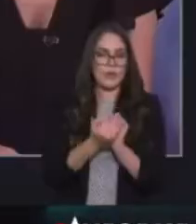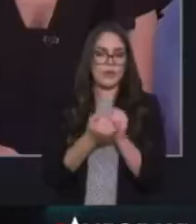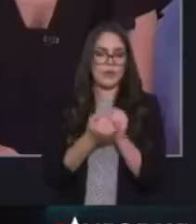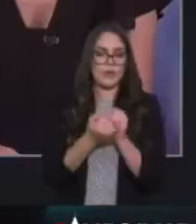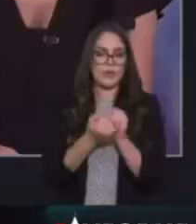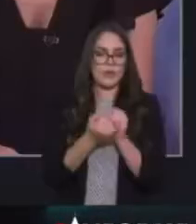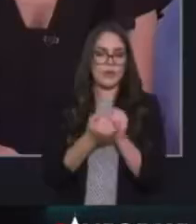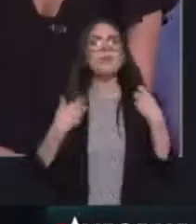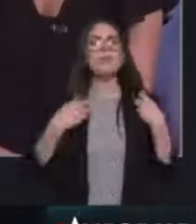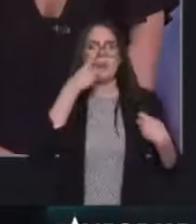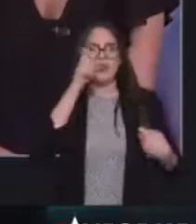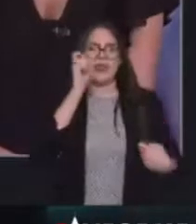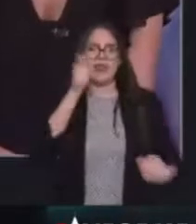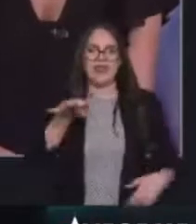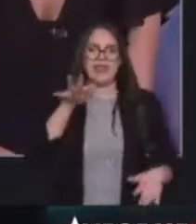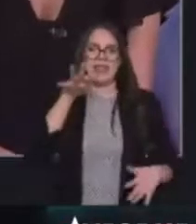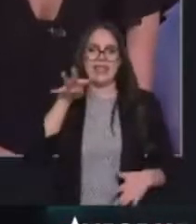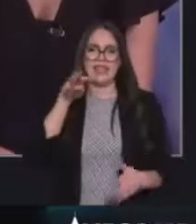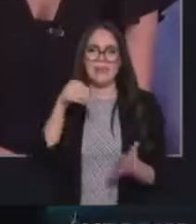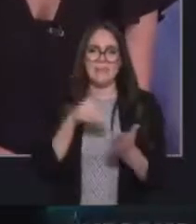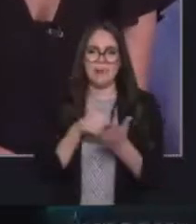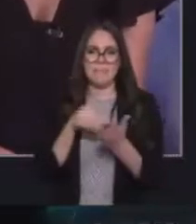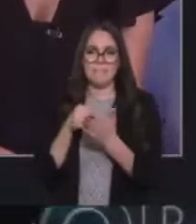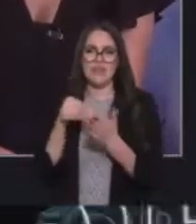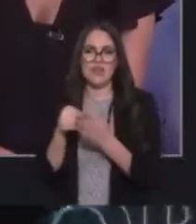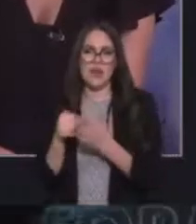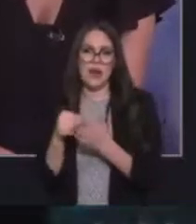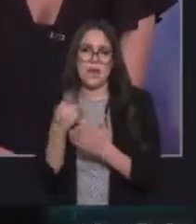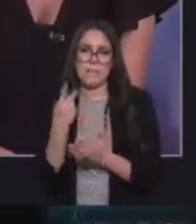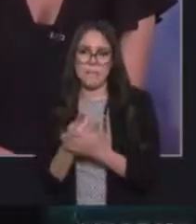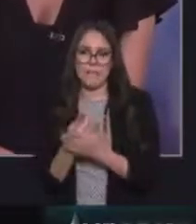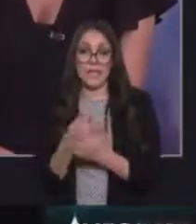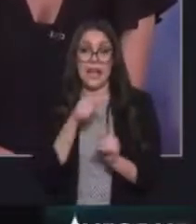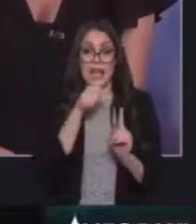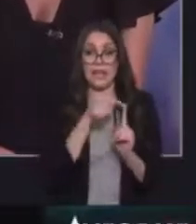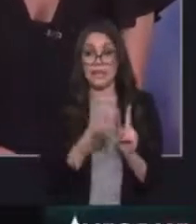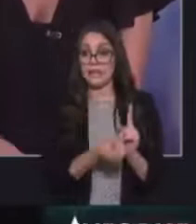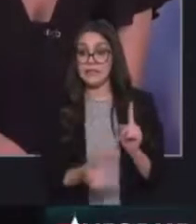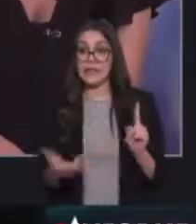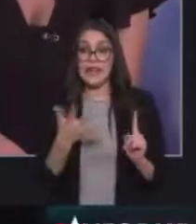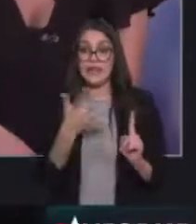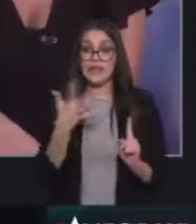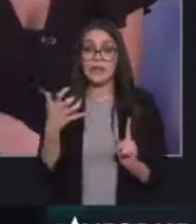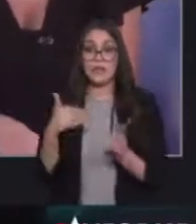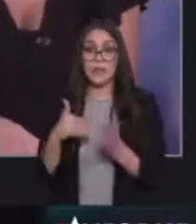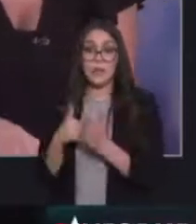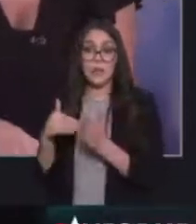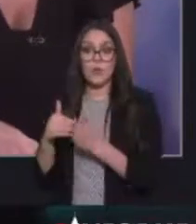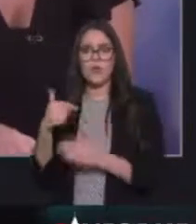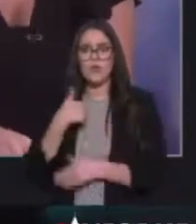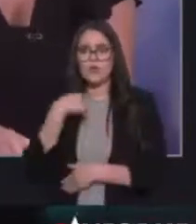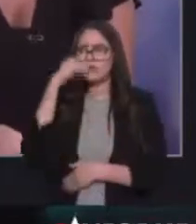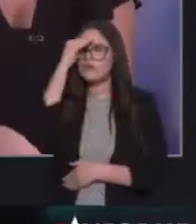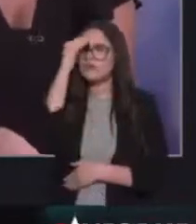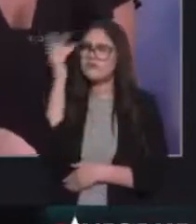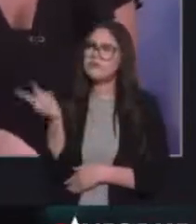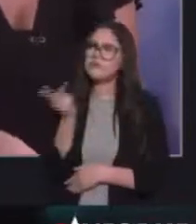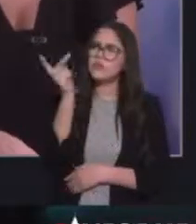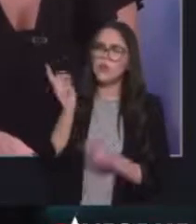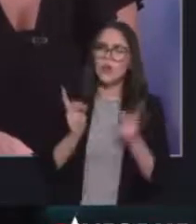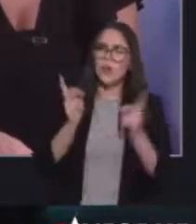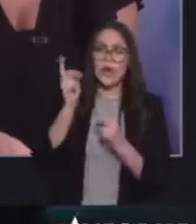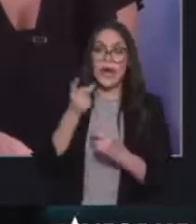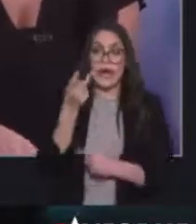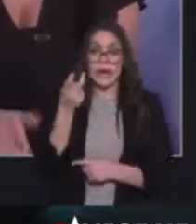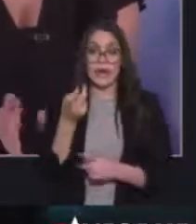19,000 millones del presupuesto del INE, de los cuales 500 millones fueron usados para la consulta. Me queda la curiosidad, ¿cuántos de